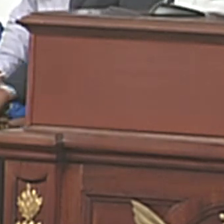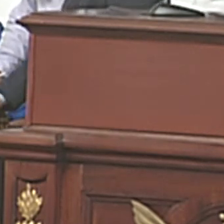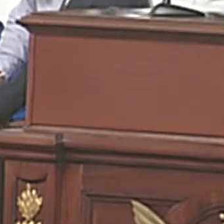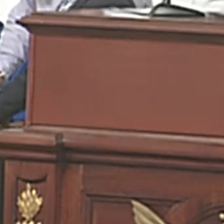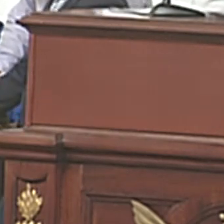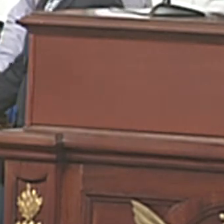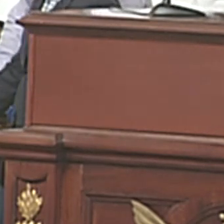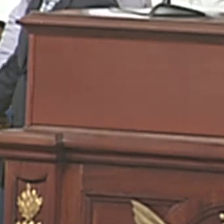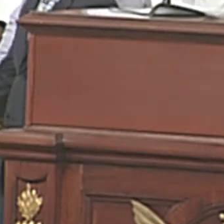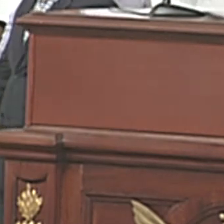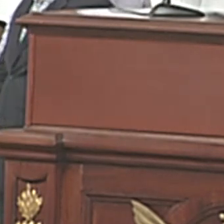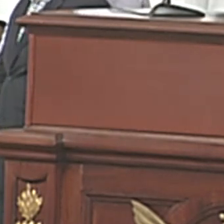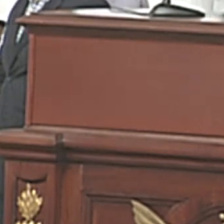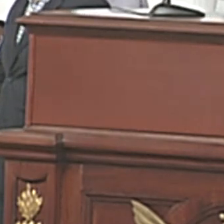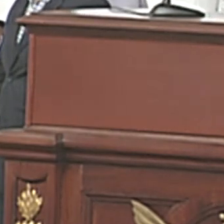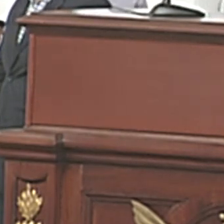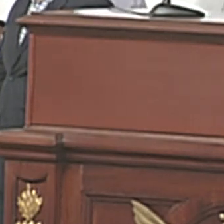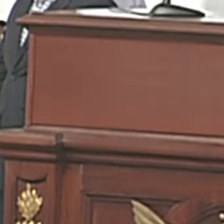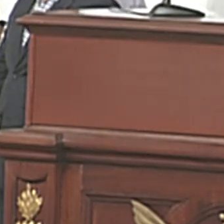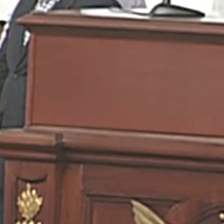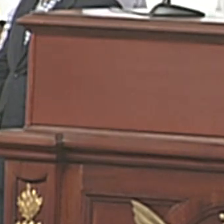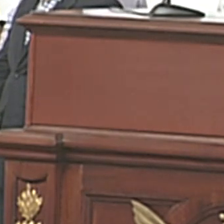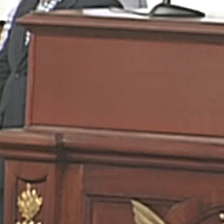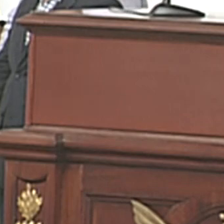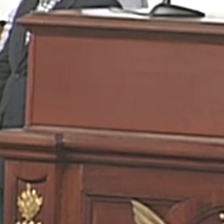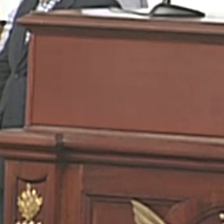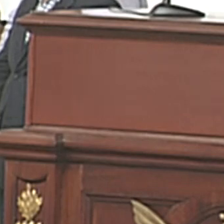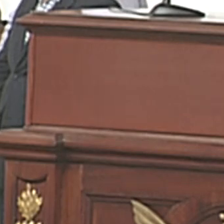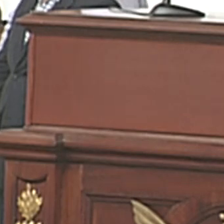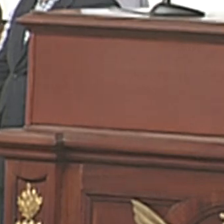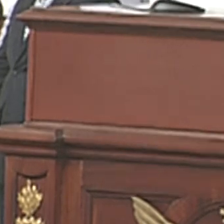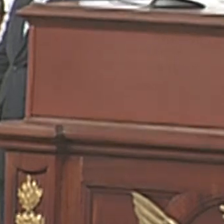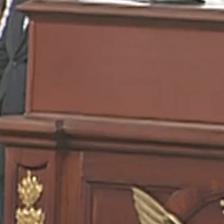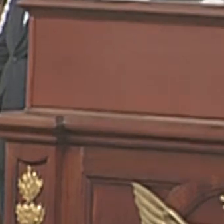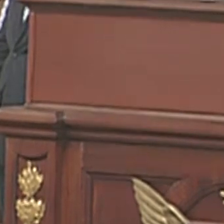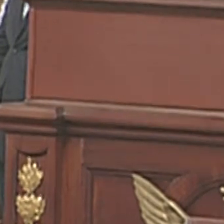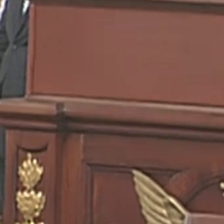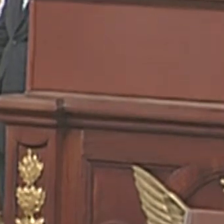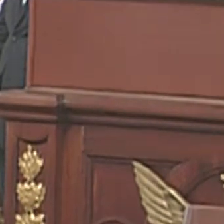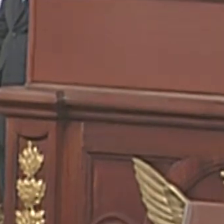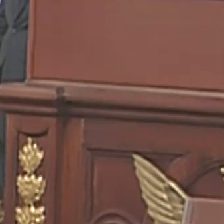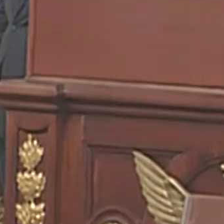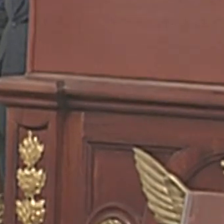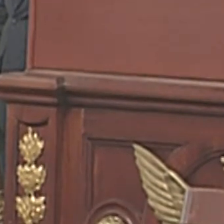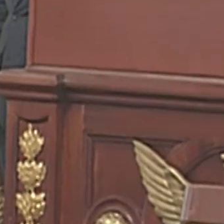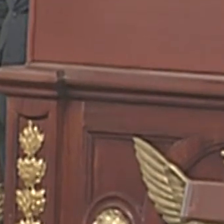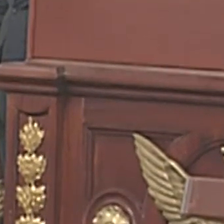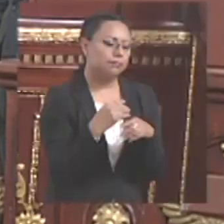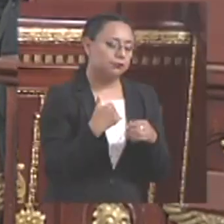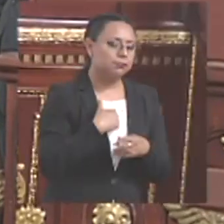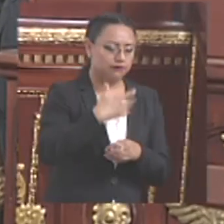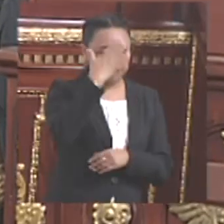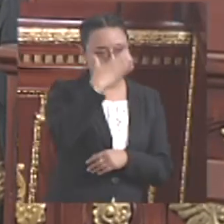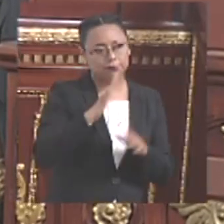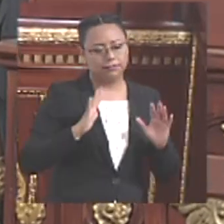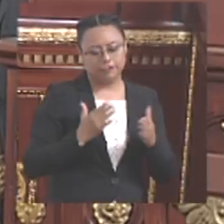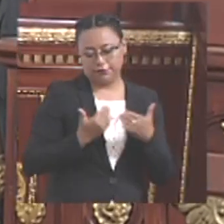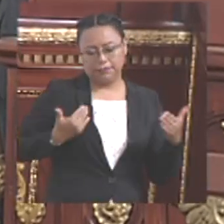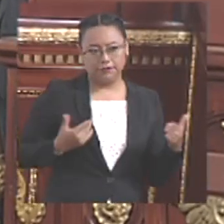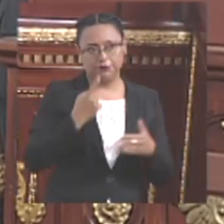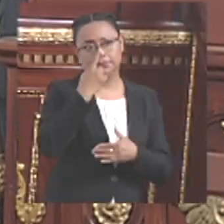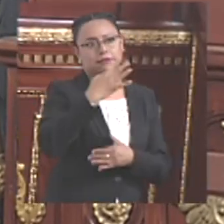Con la venia de la presidencia, sé que ya se pidió un minuto de silencio por las víctimas. Sin embargo,